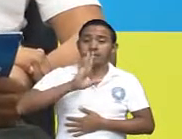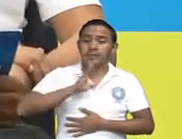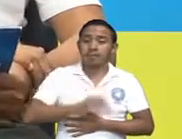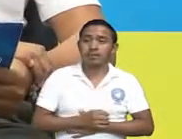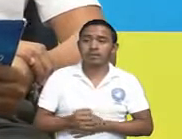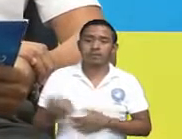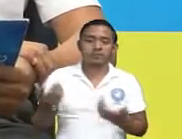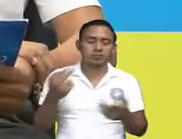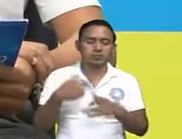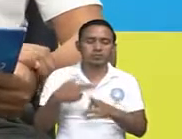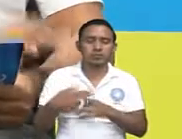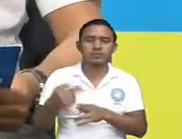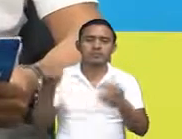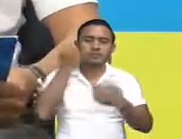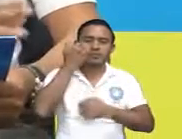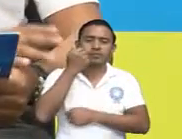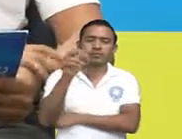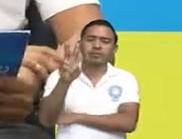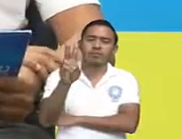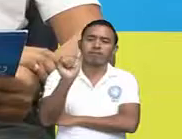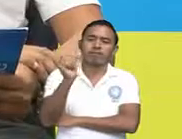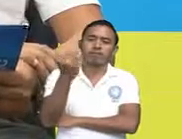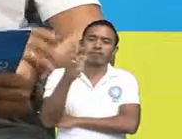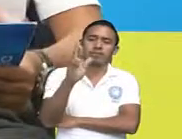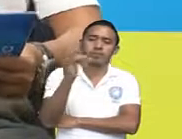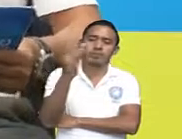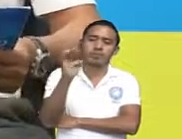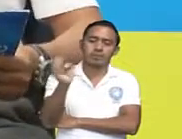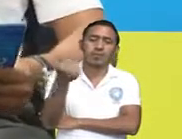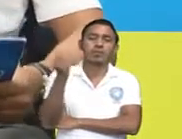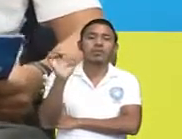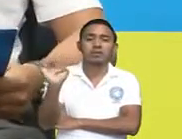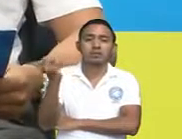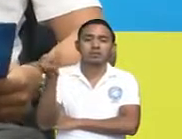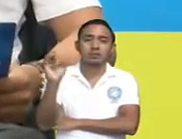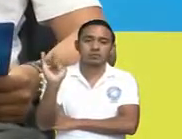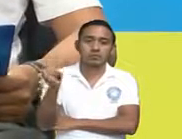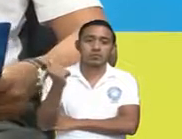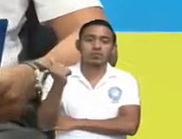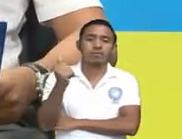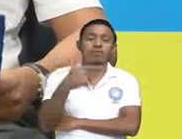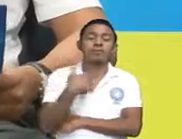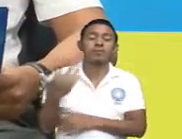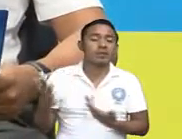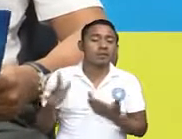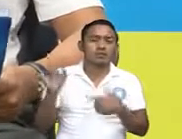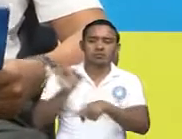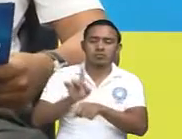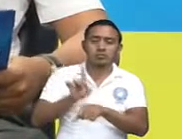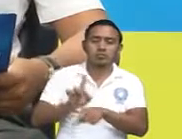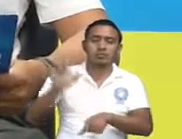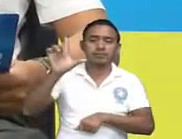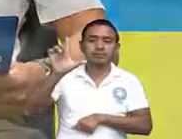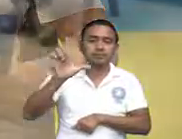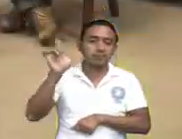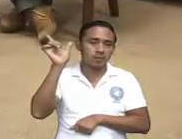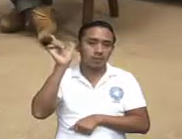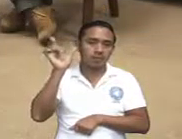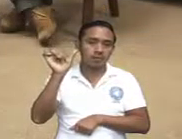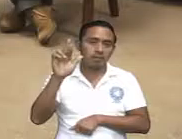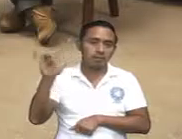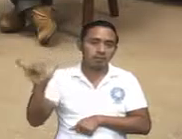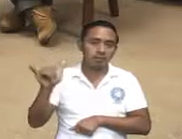varices esofágicas y su tratamiento. Tenemos al doctor Larry Fernández, quien es cirujano general del